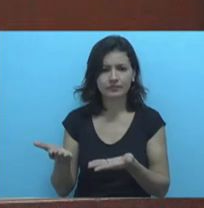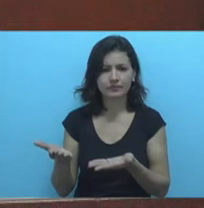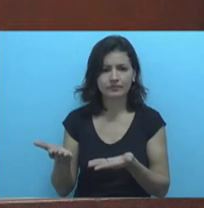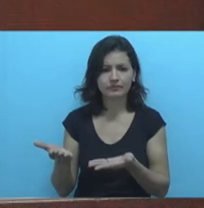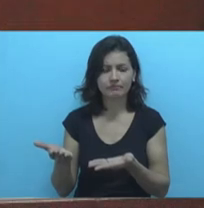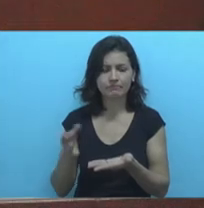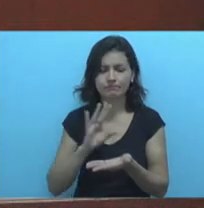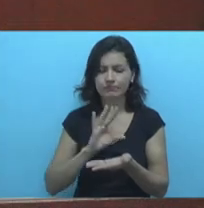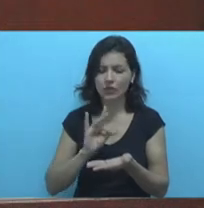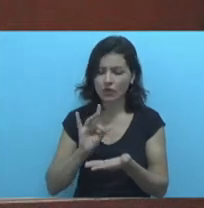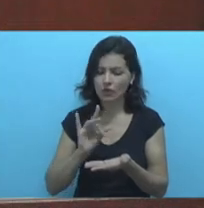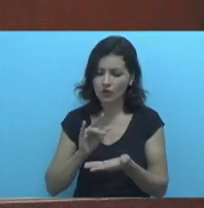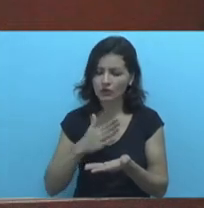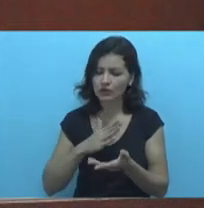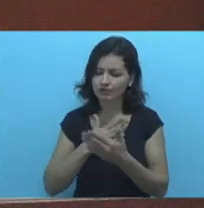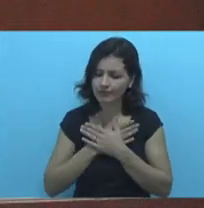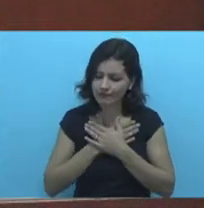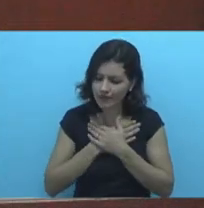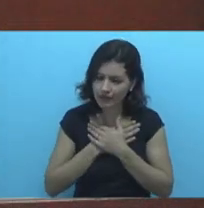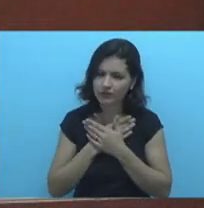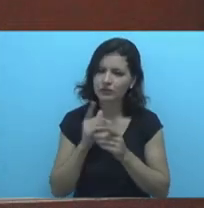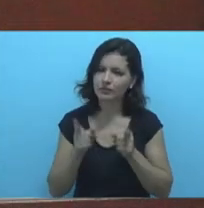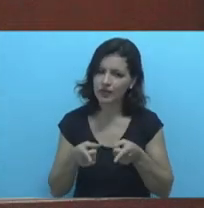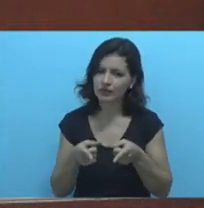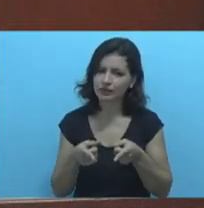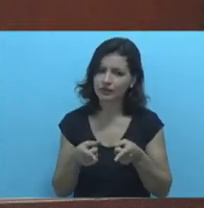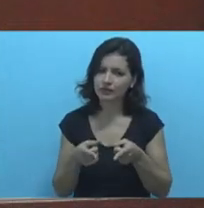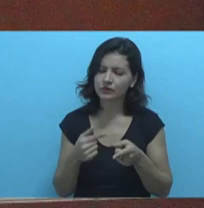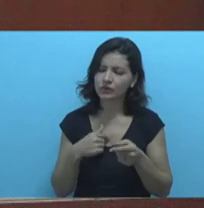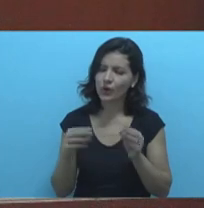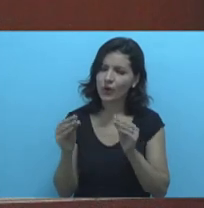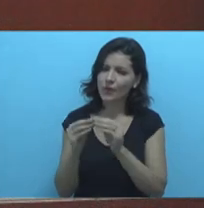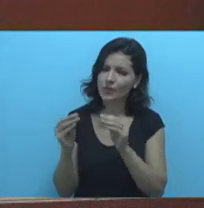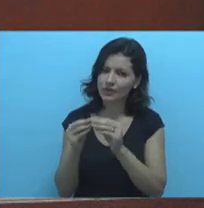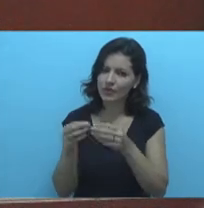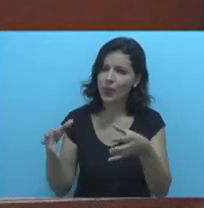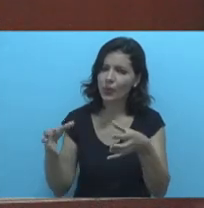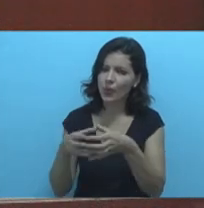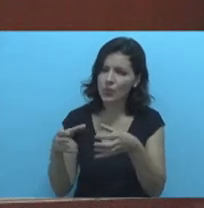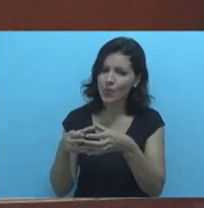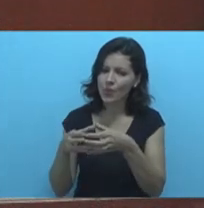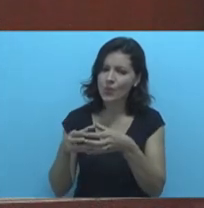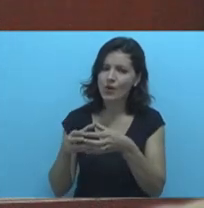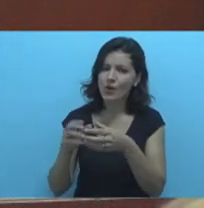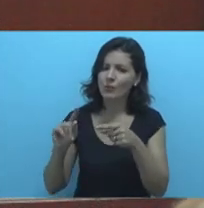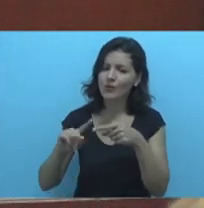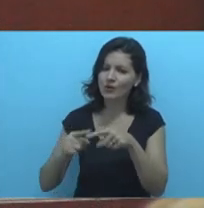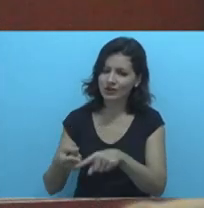con dolor y con afecto como compañero socialista.